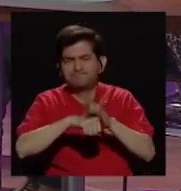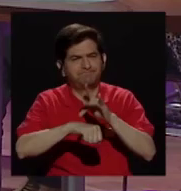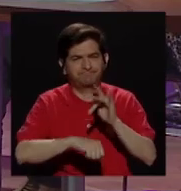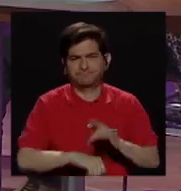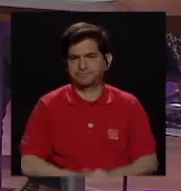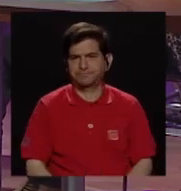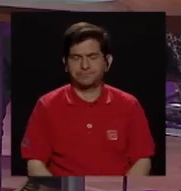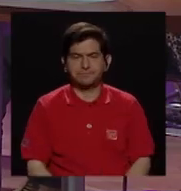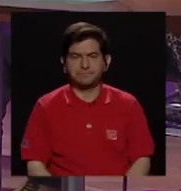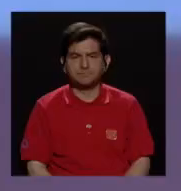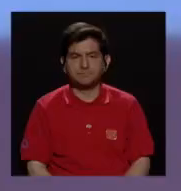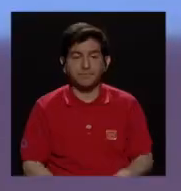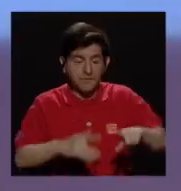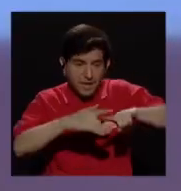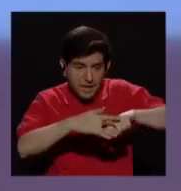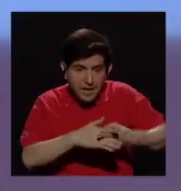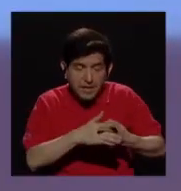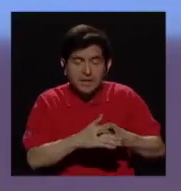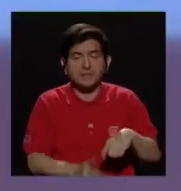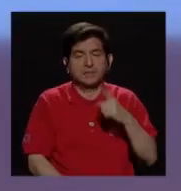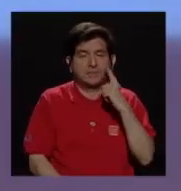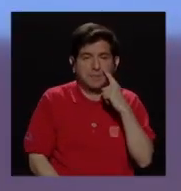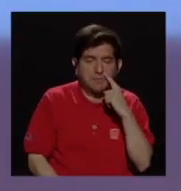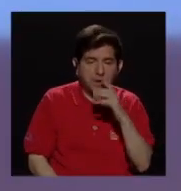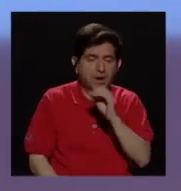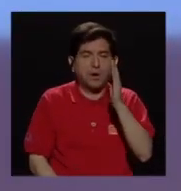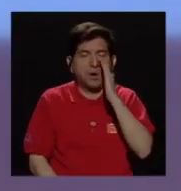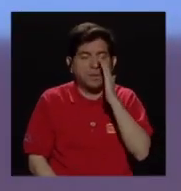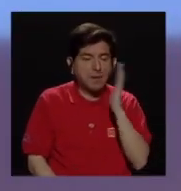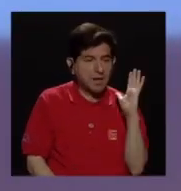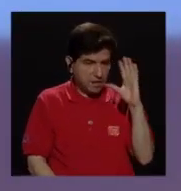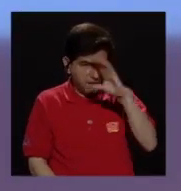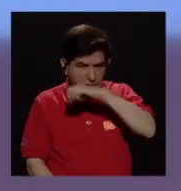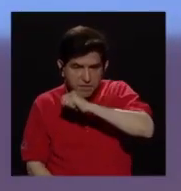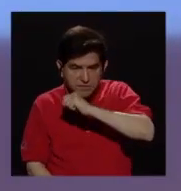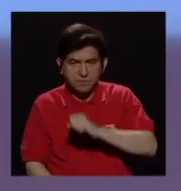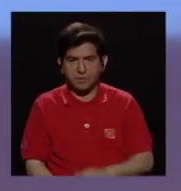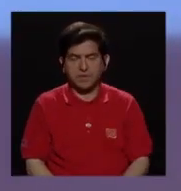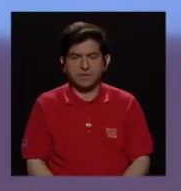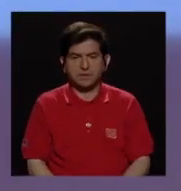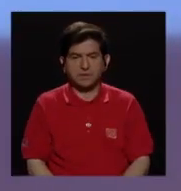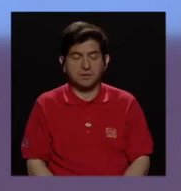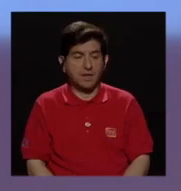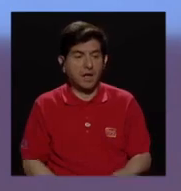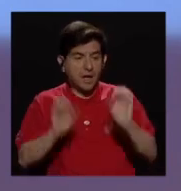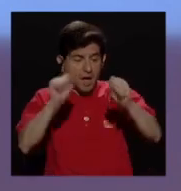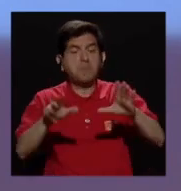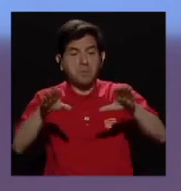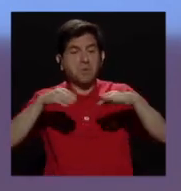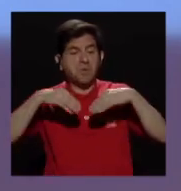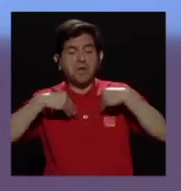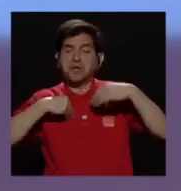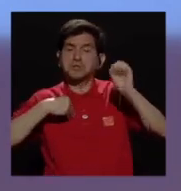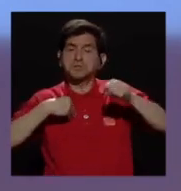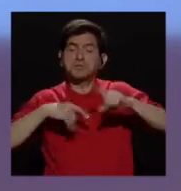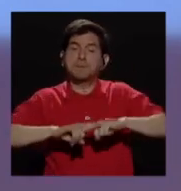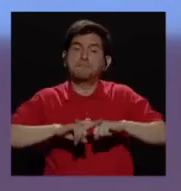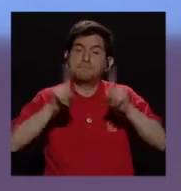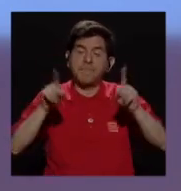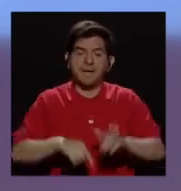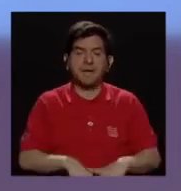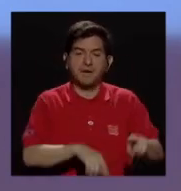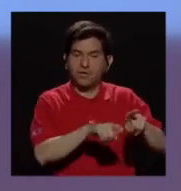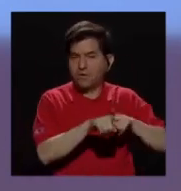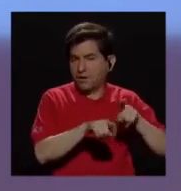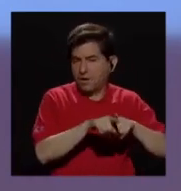Y es cuando empieza ese papá o esa mamá a darse cuenta que ella o él puede tener aceptación, pero el